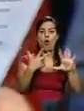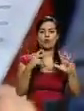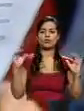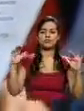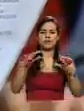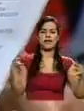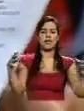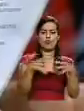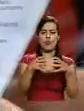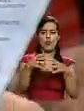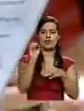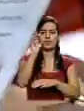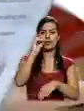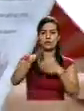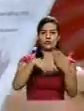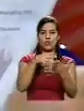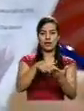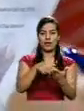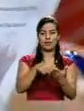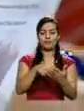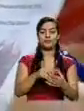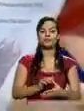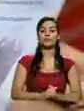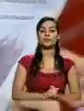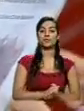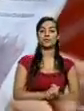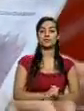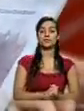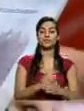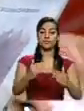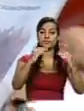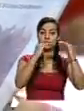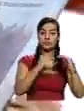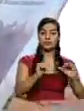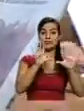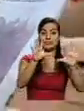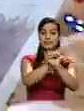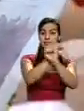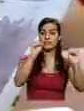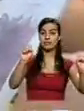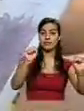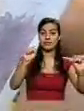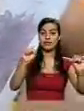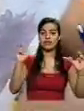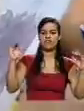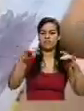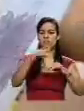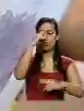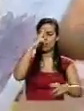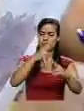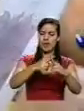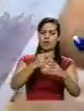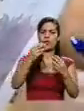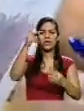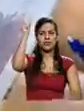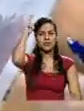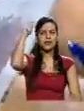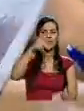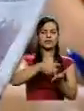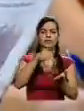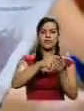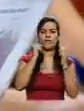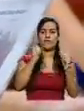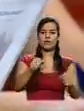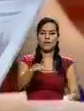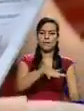de la Cámara Municipal, Plaza Los Leones de la Alcaldía. 10, concentración para honrar la participación de los indígenas,